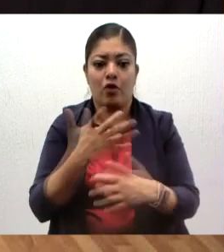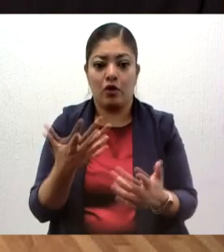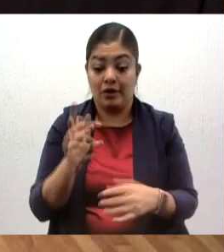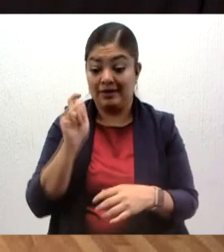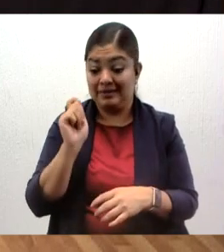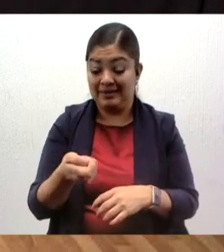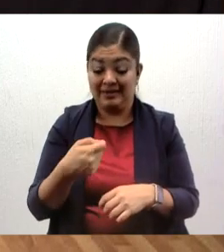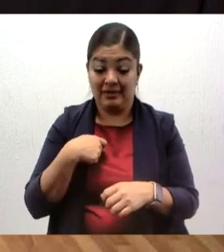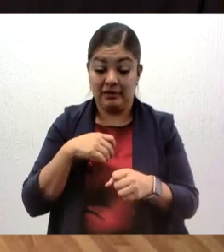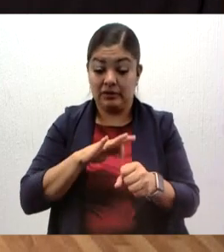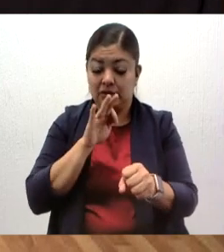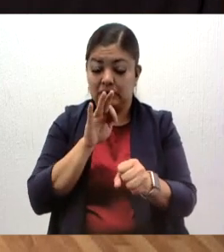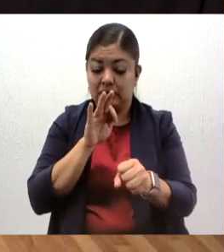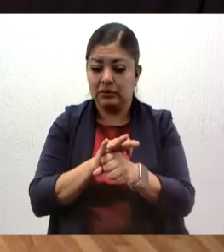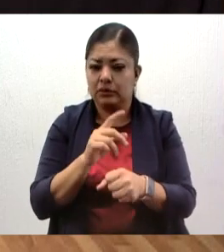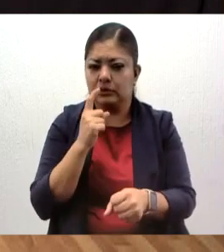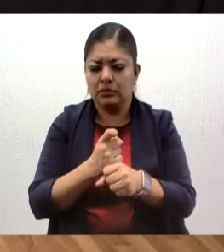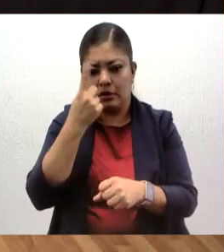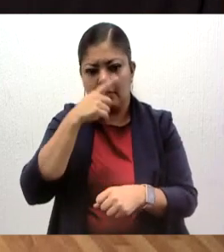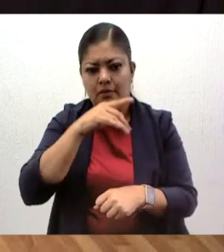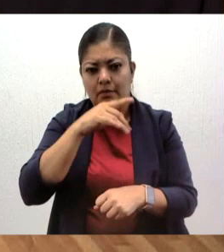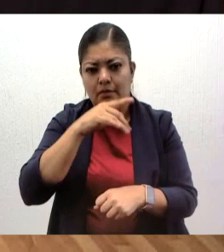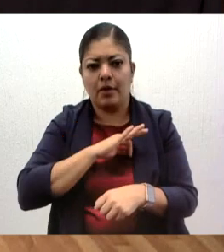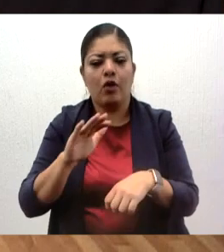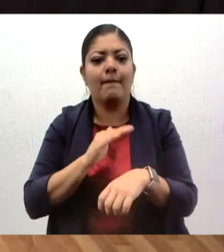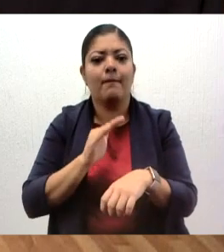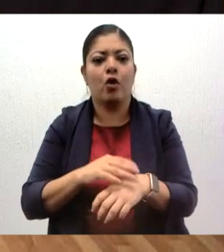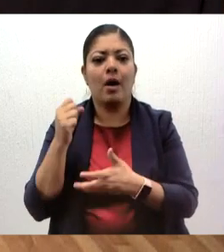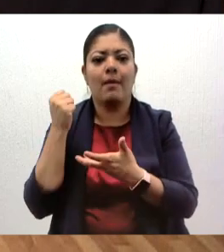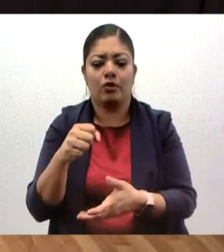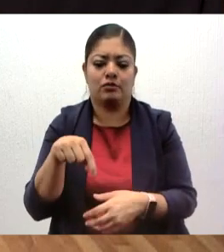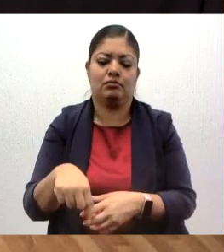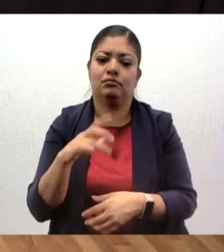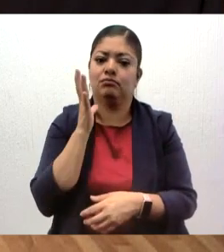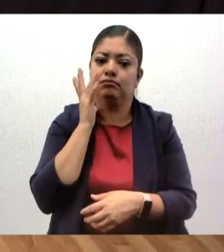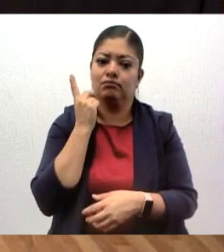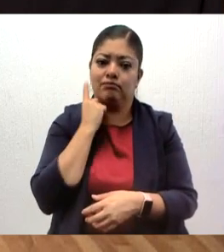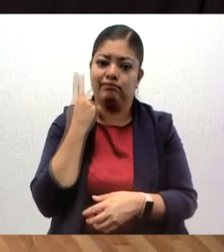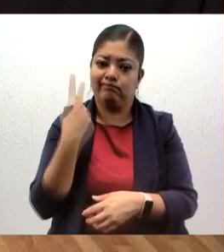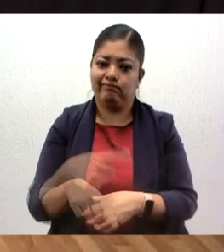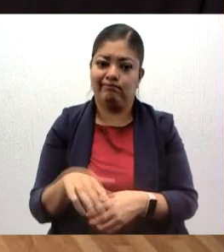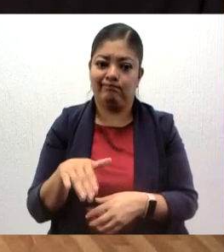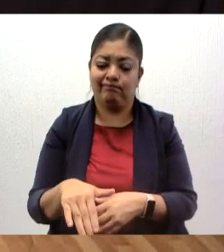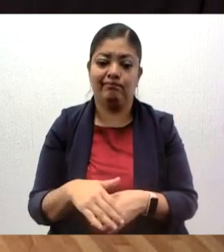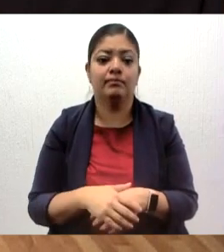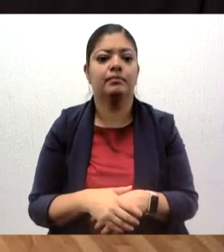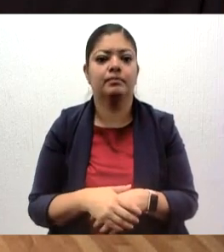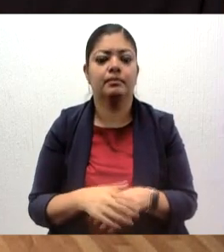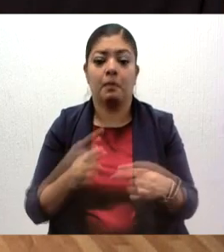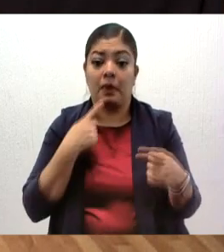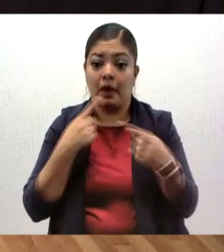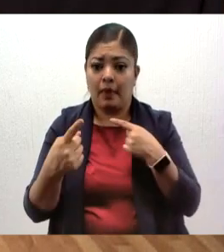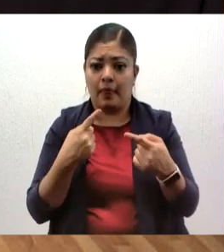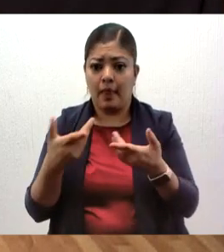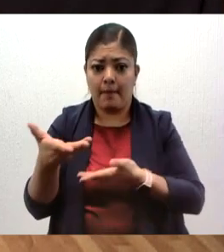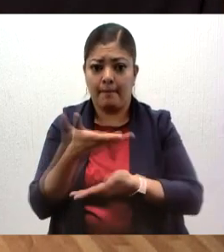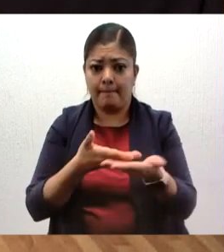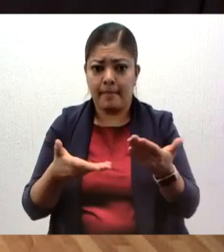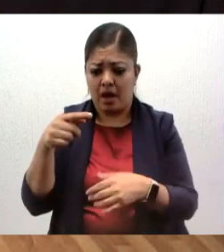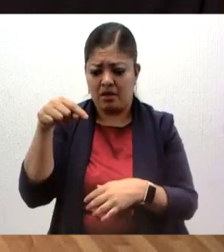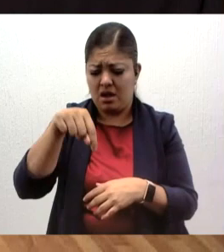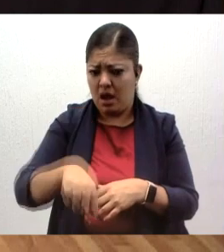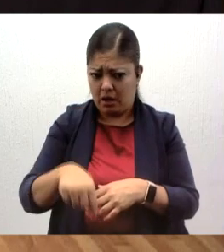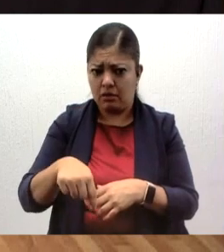único facultado para aprobar el presupuesto es este congreso los debates se dan aquí y se darán en